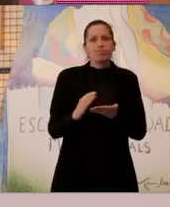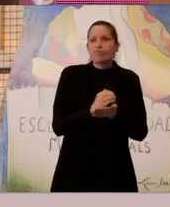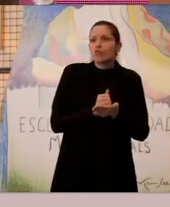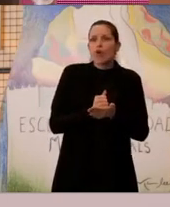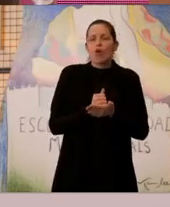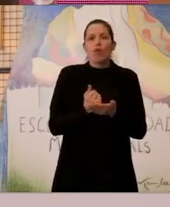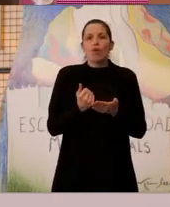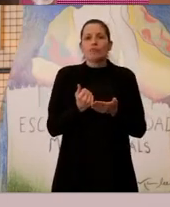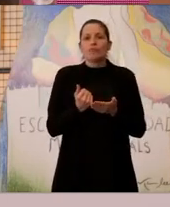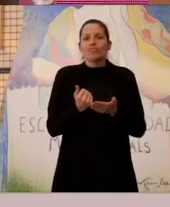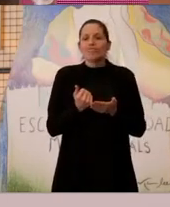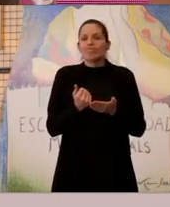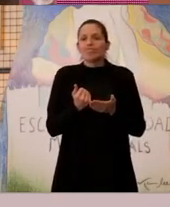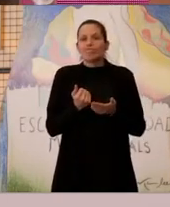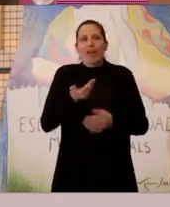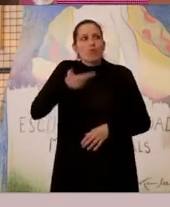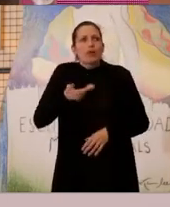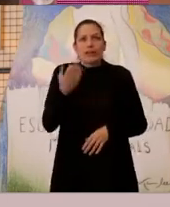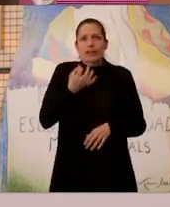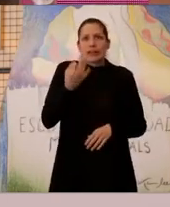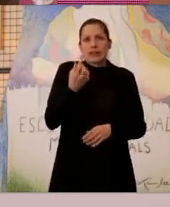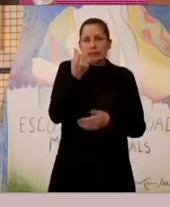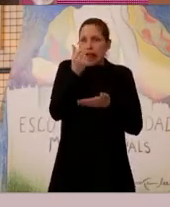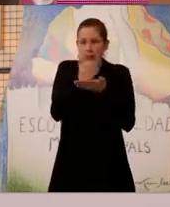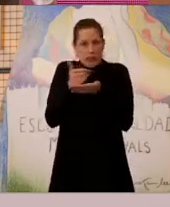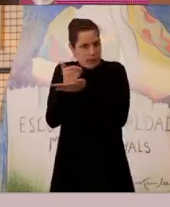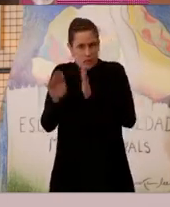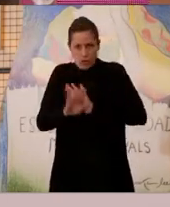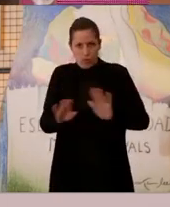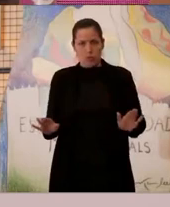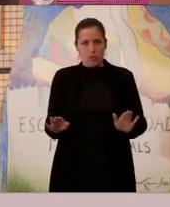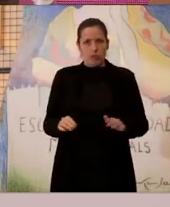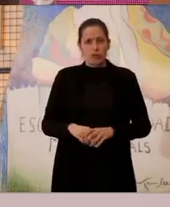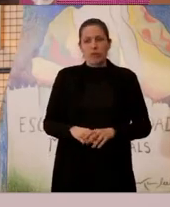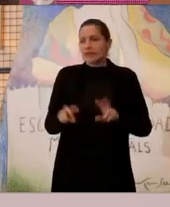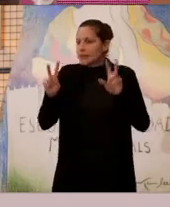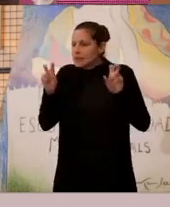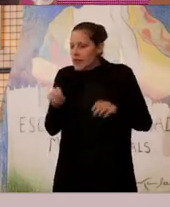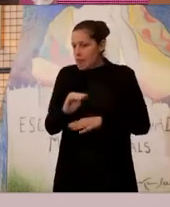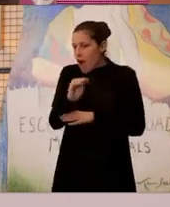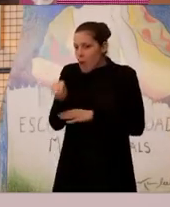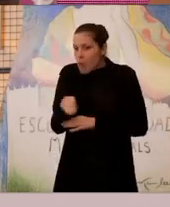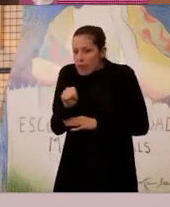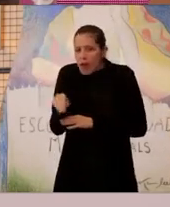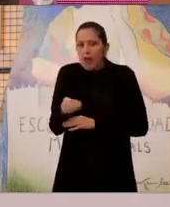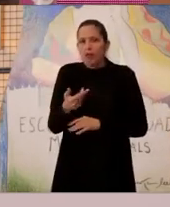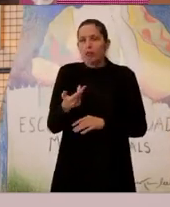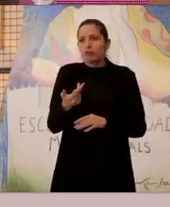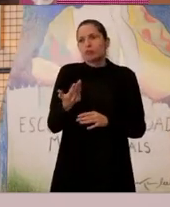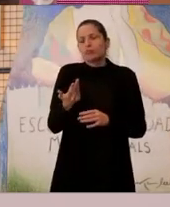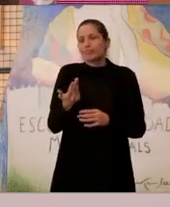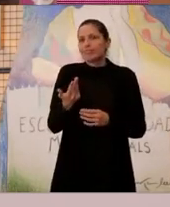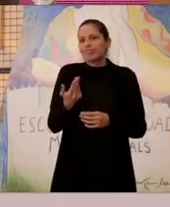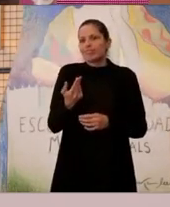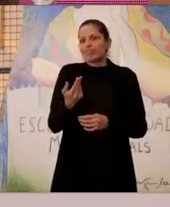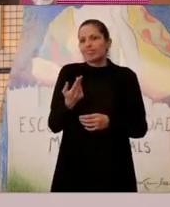incluso la manera de entrar en el mundo de la reproducción se está digamos conformado a partir